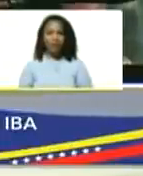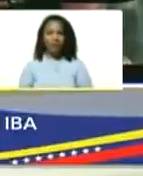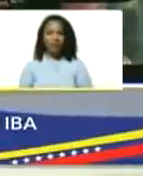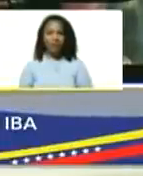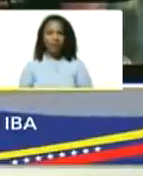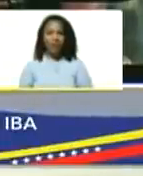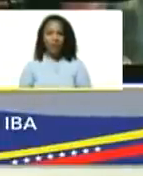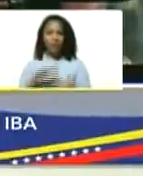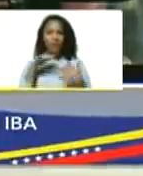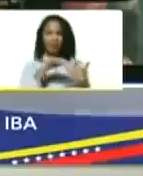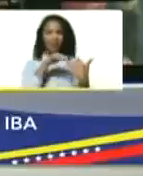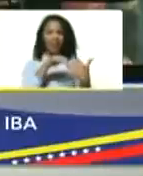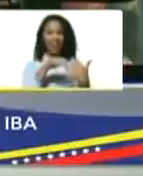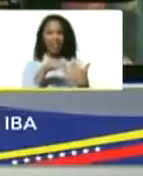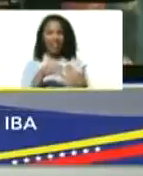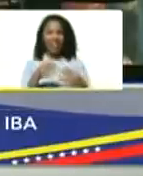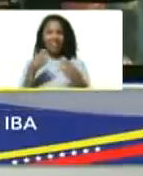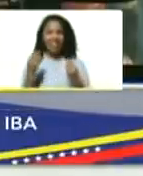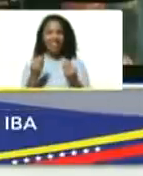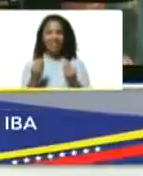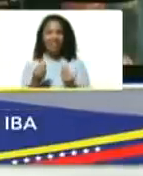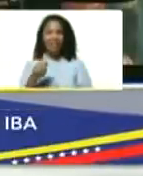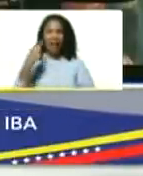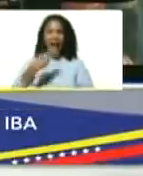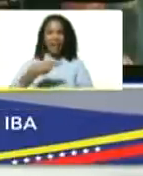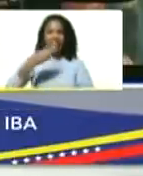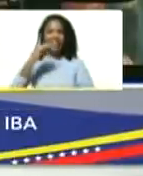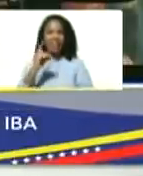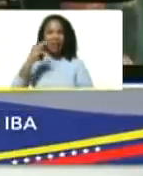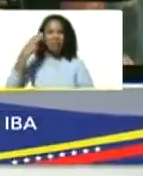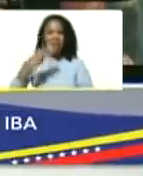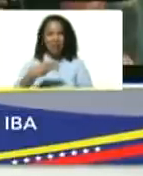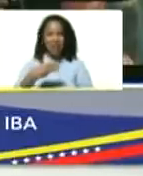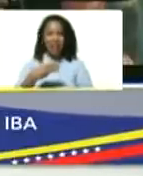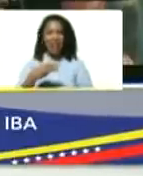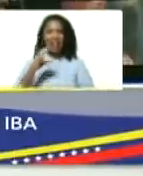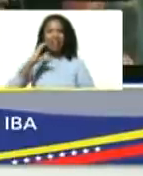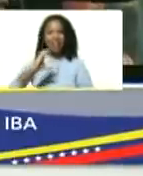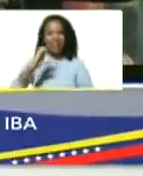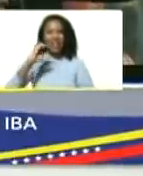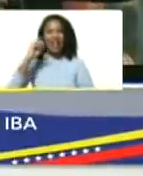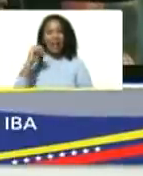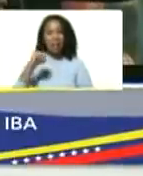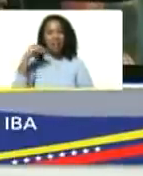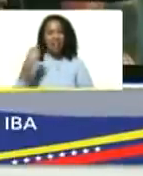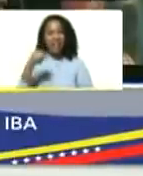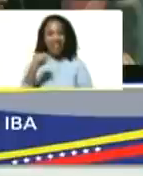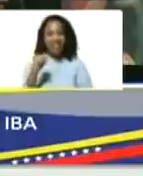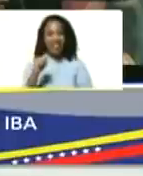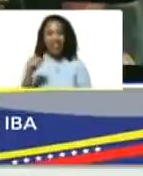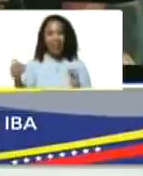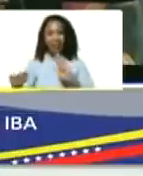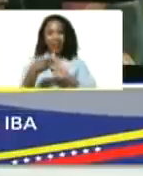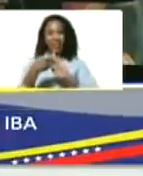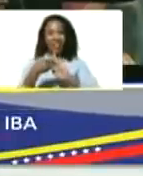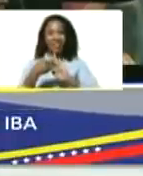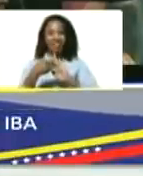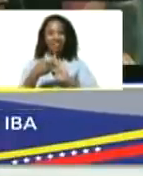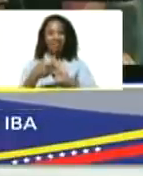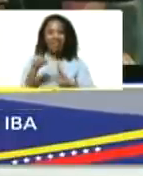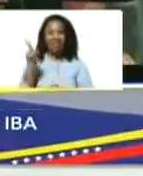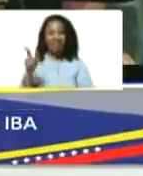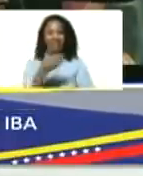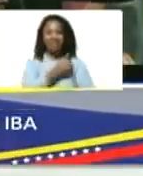una guerra tan canse m semen contra ese